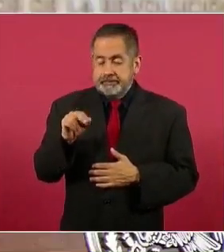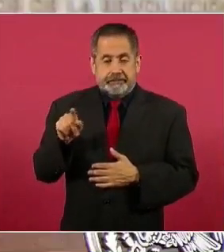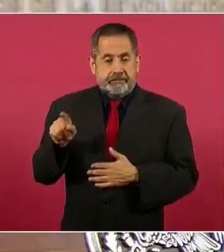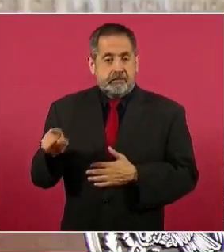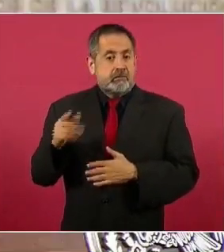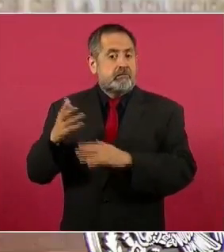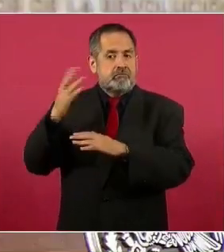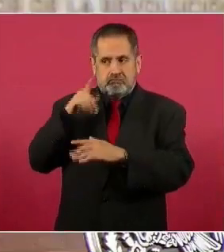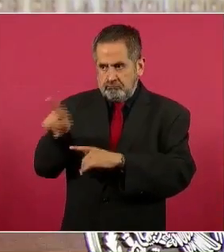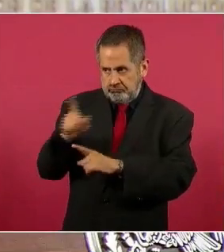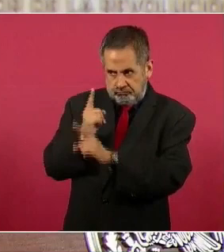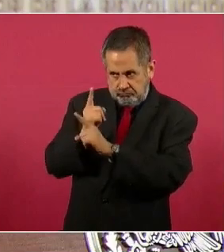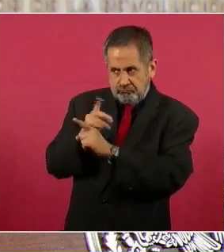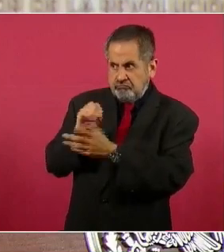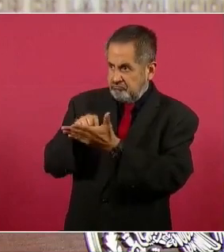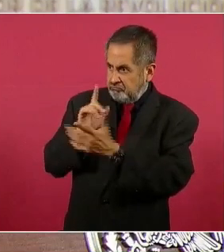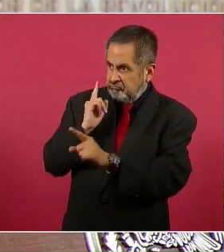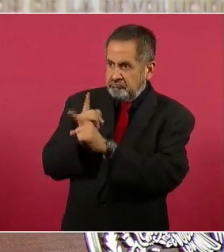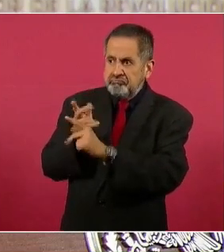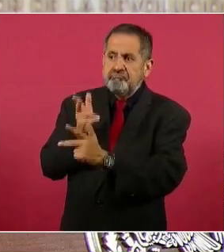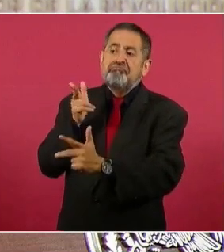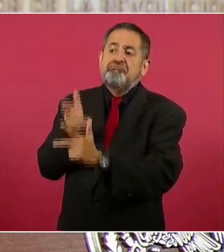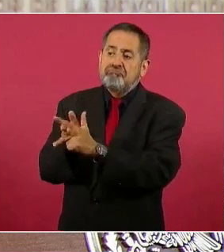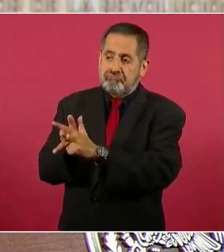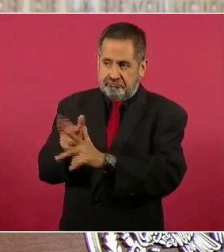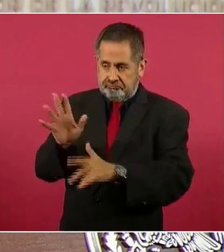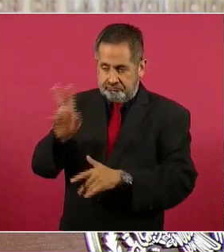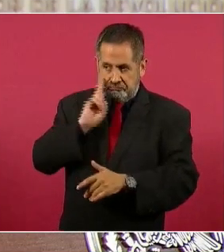fue amenazado de muerte